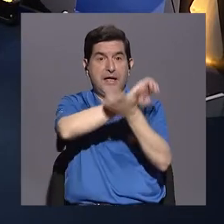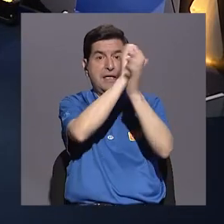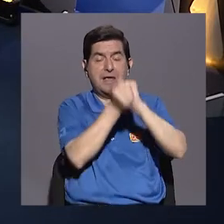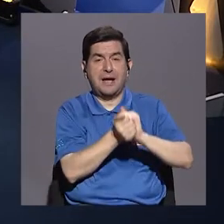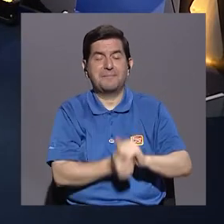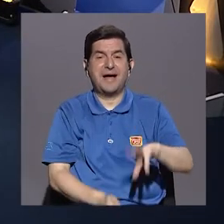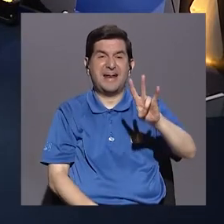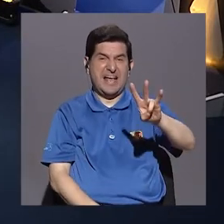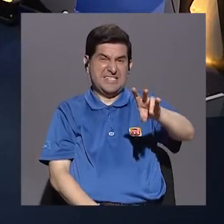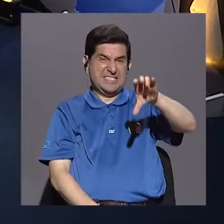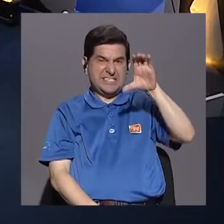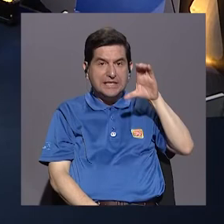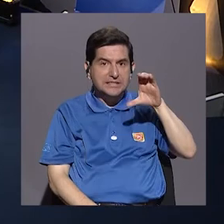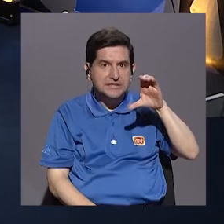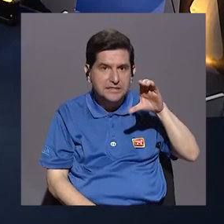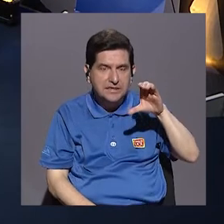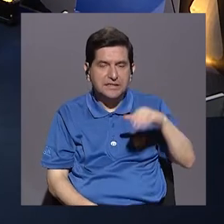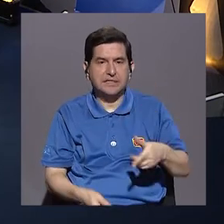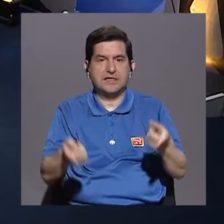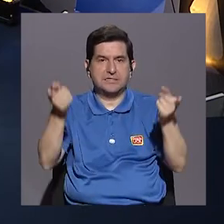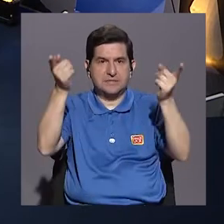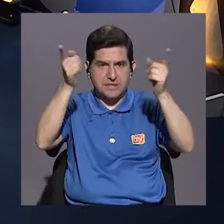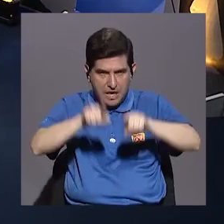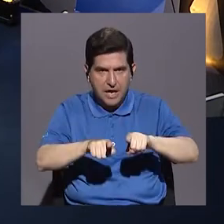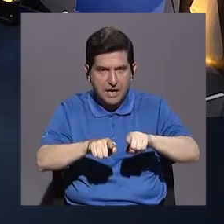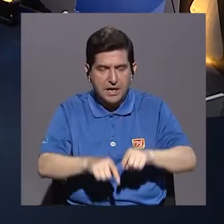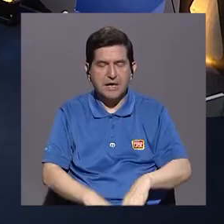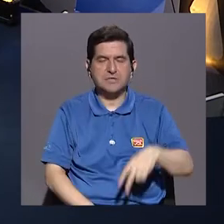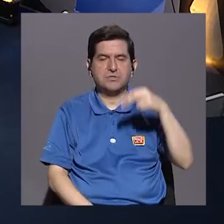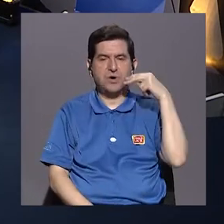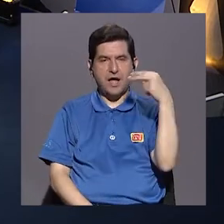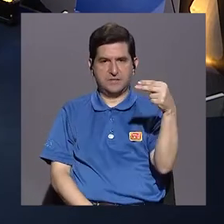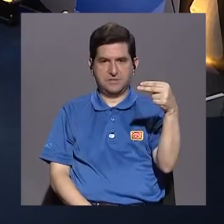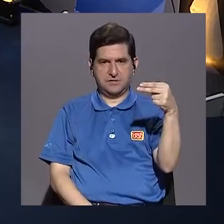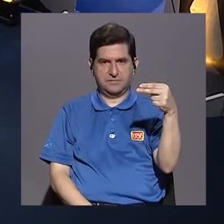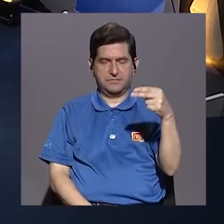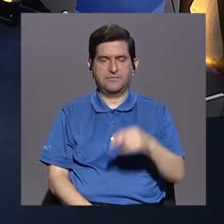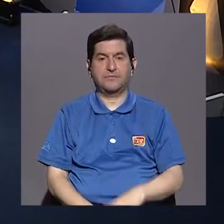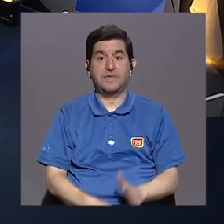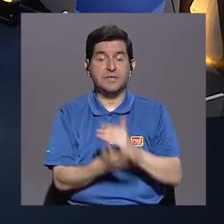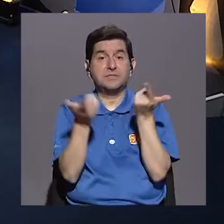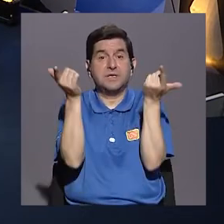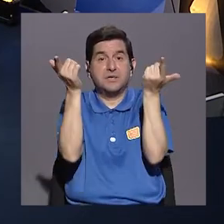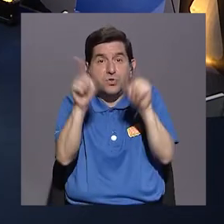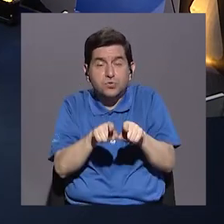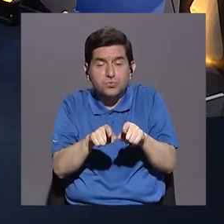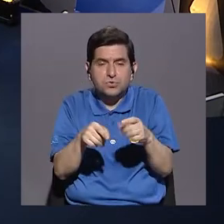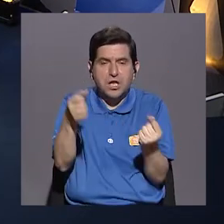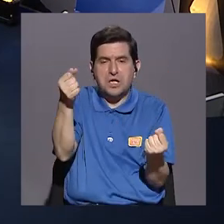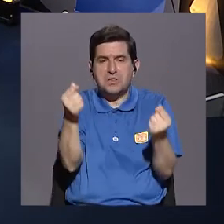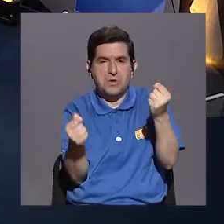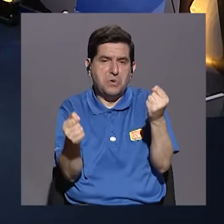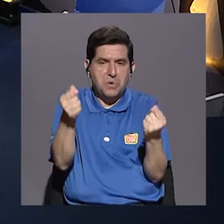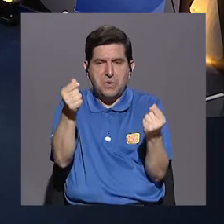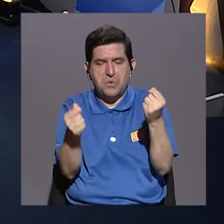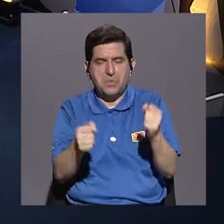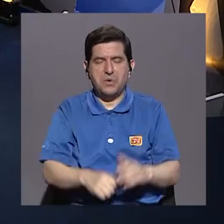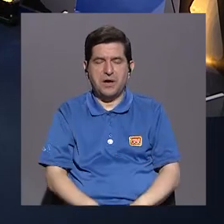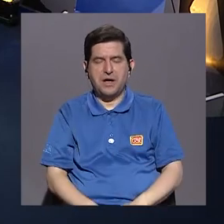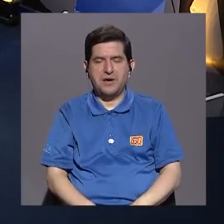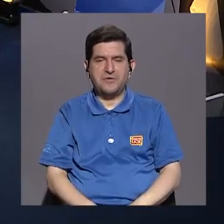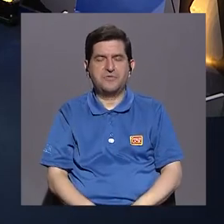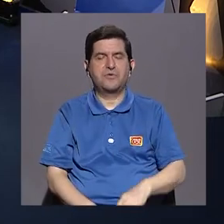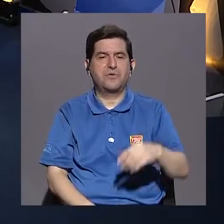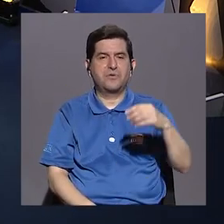700 en el caso del hidrógeno si algo pasara con un carrillo de gas lpg